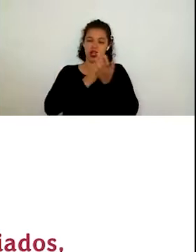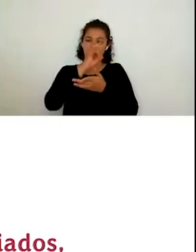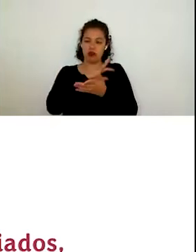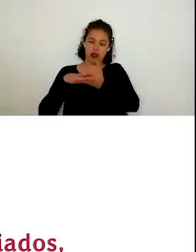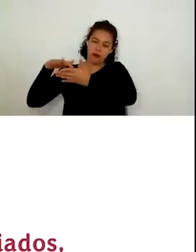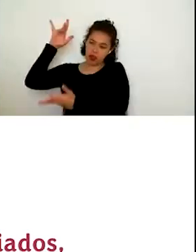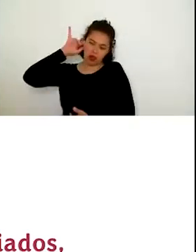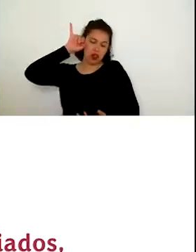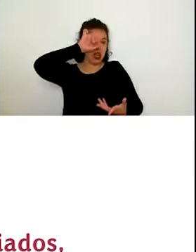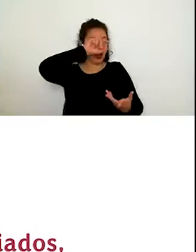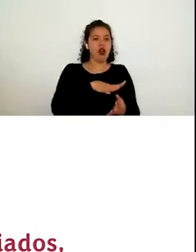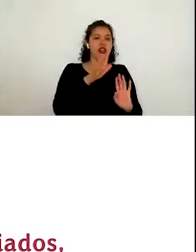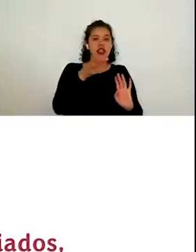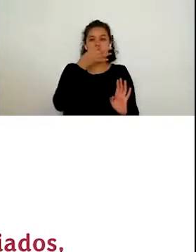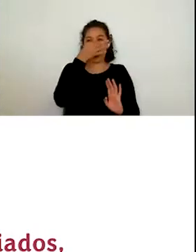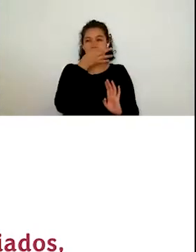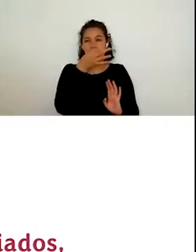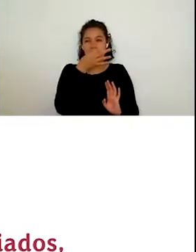lo que establezcan sus estatutos.